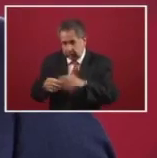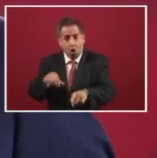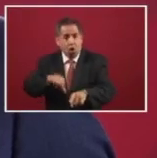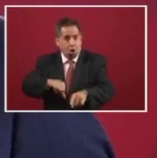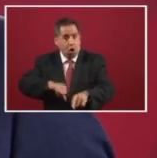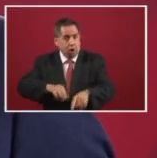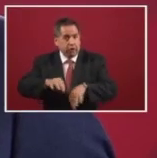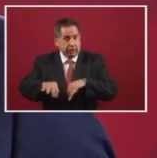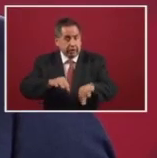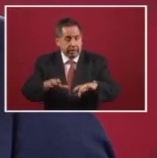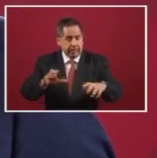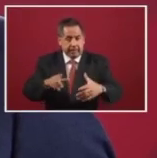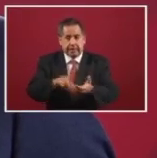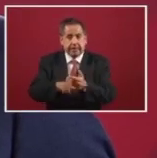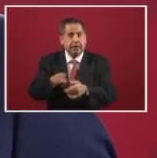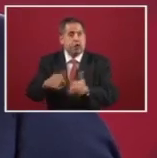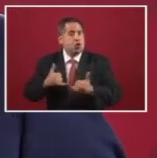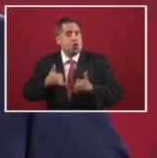eso,